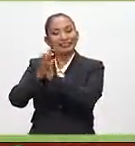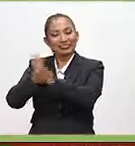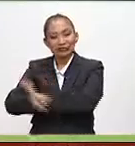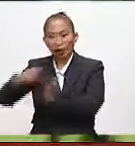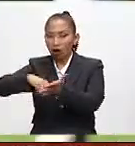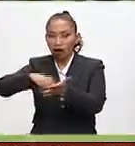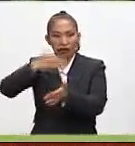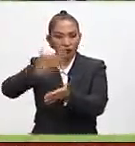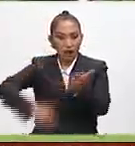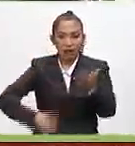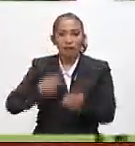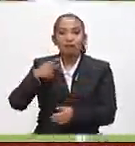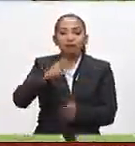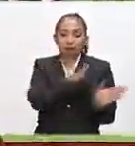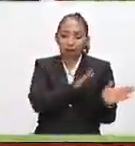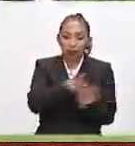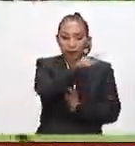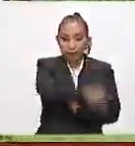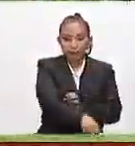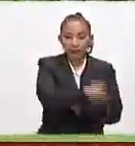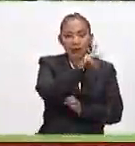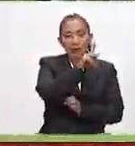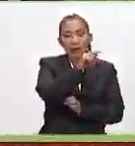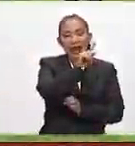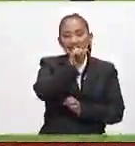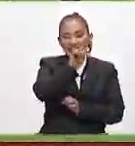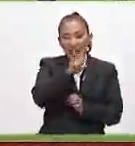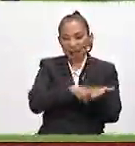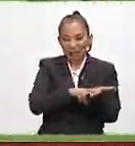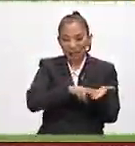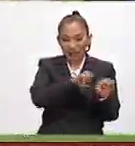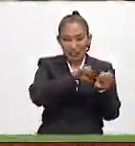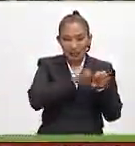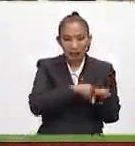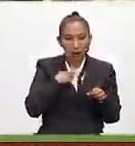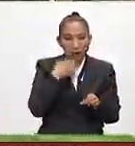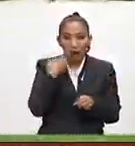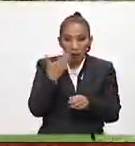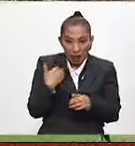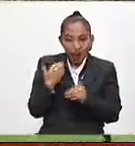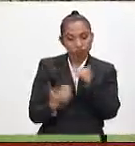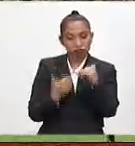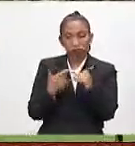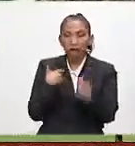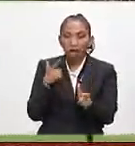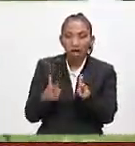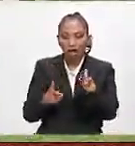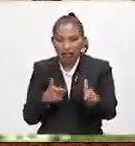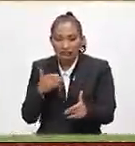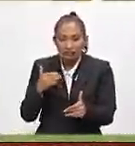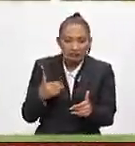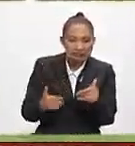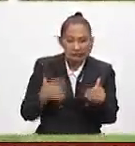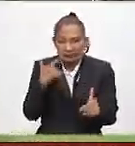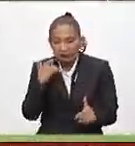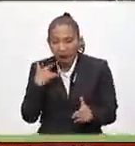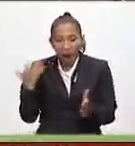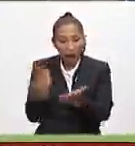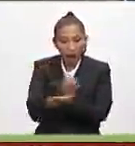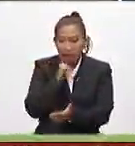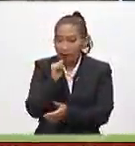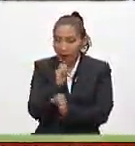corregir. Mientras tanto, por parte de los Panzas Verde, tampoco han logrado meterse en ritmo en esta apertura 2016, no ha ganado en